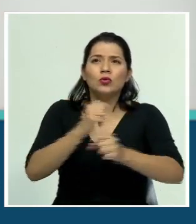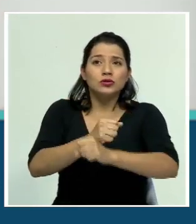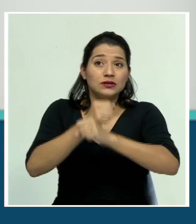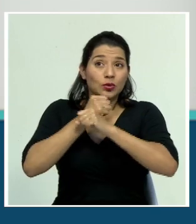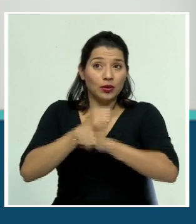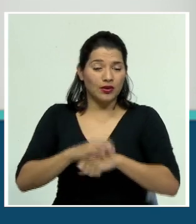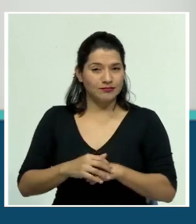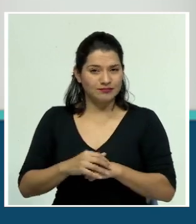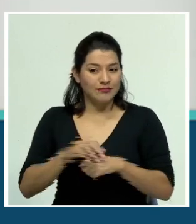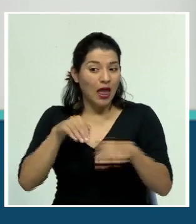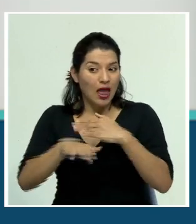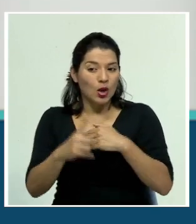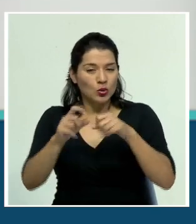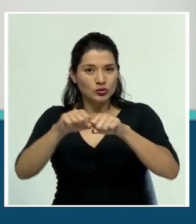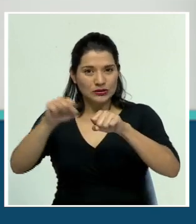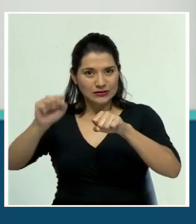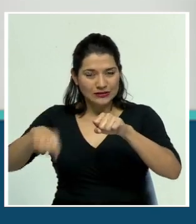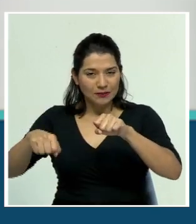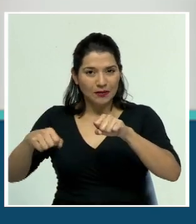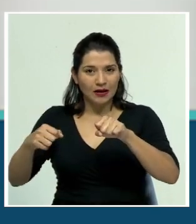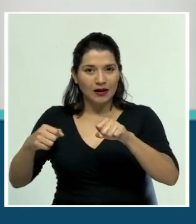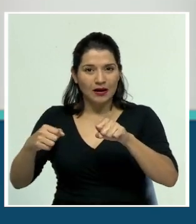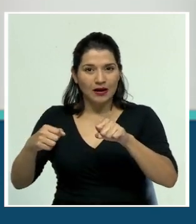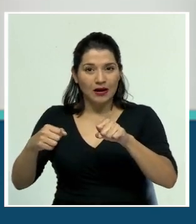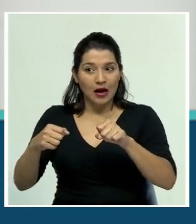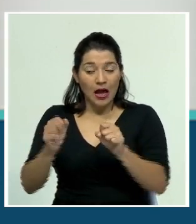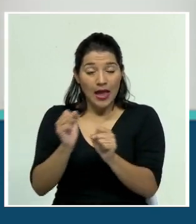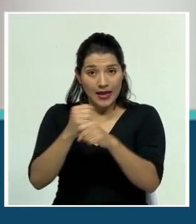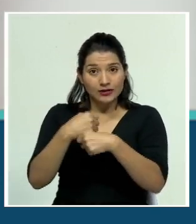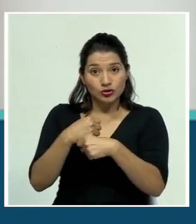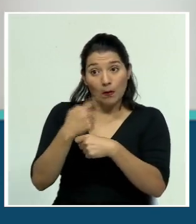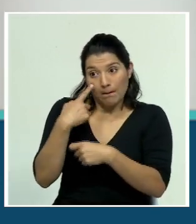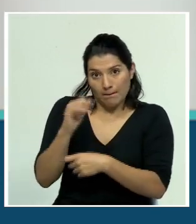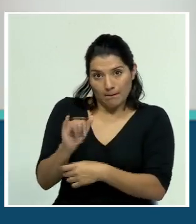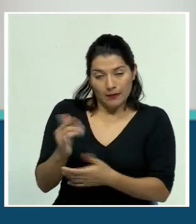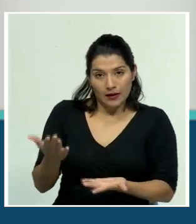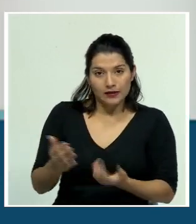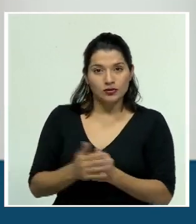¿verdad? En un sistema que fue hecho para eso,